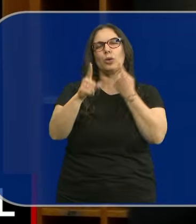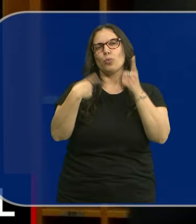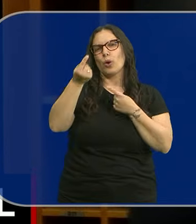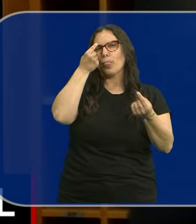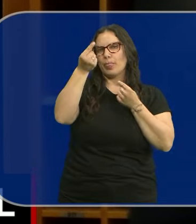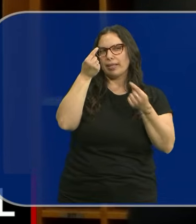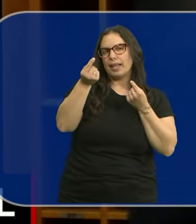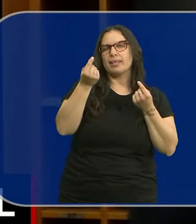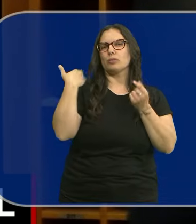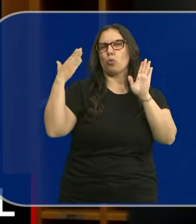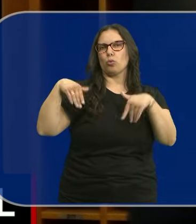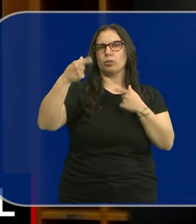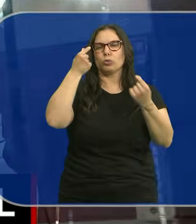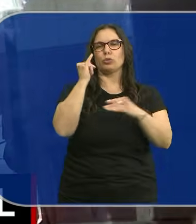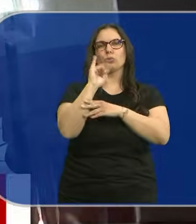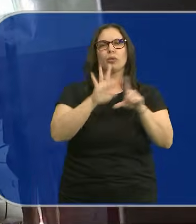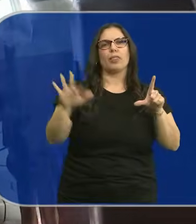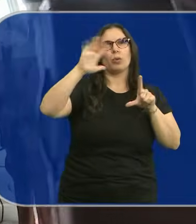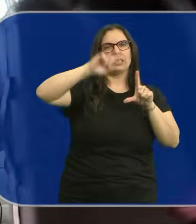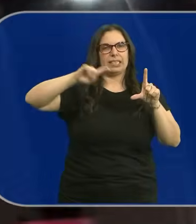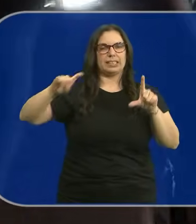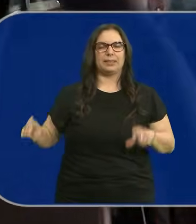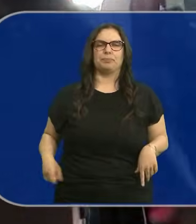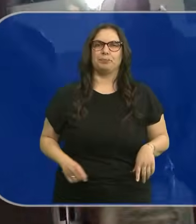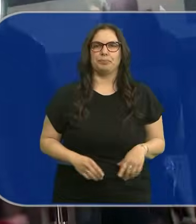detalle los últimos datos del INE.